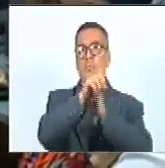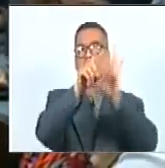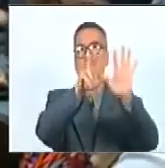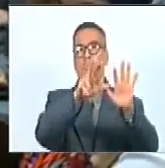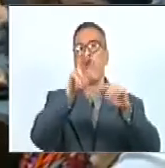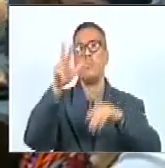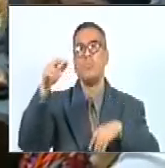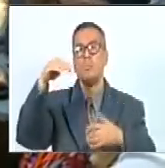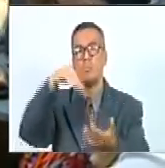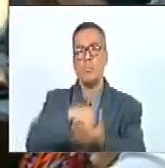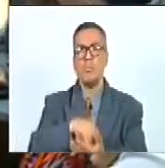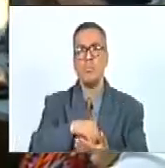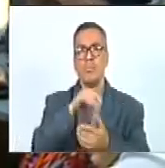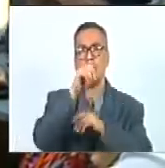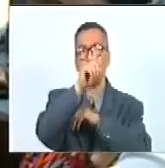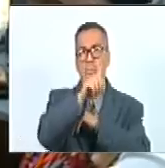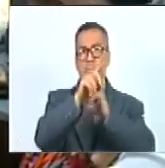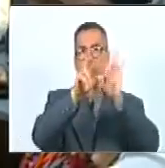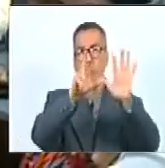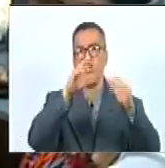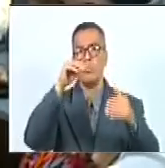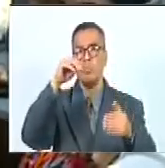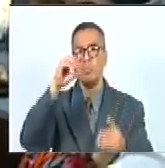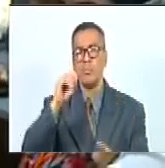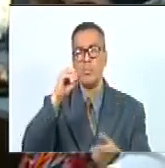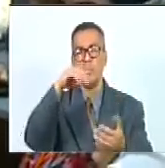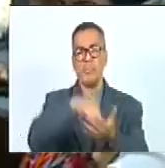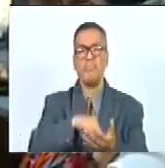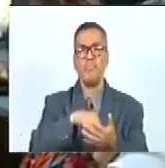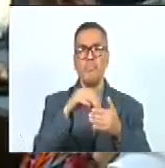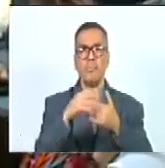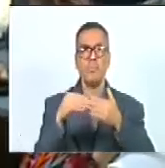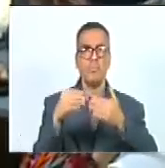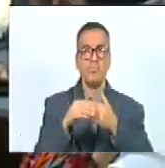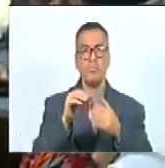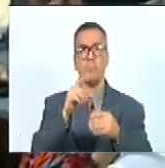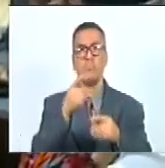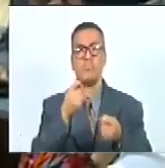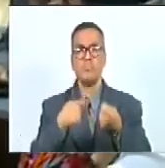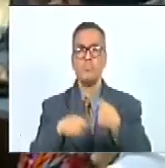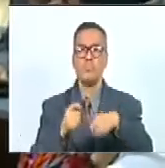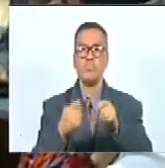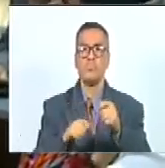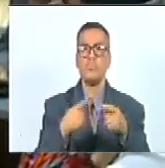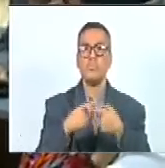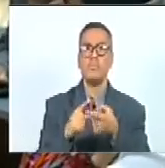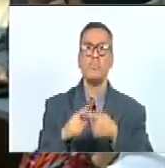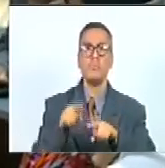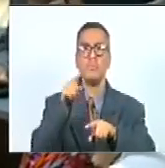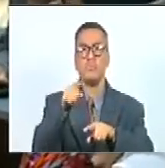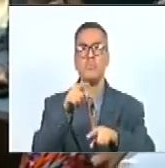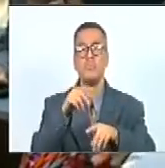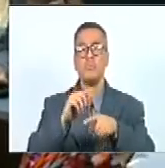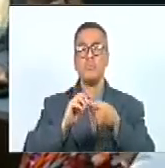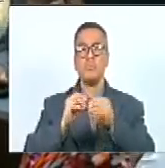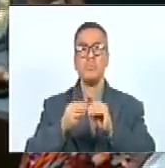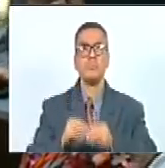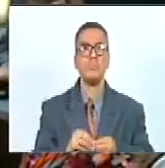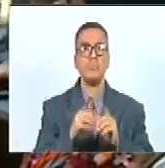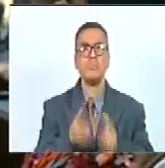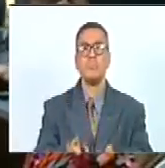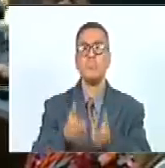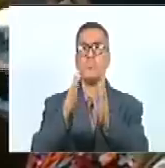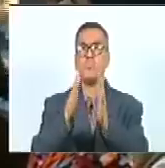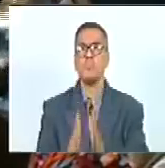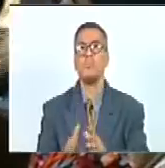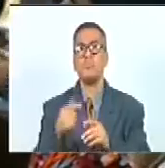egresados. En cualquier evento buscan cómo hacer un negocio. Esas son las autoridades